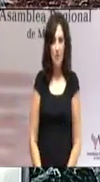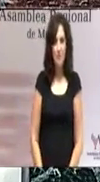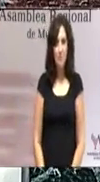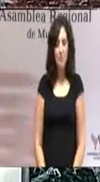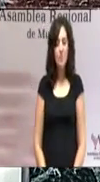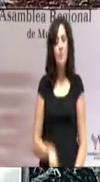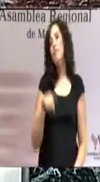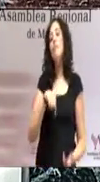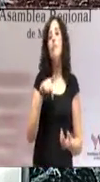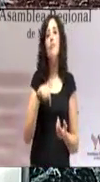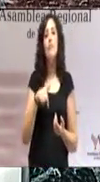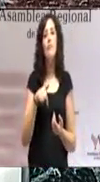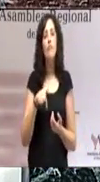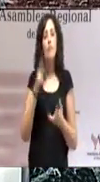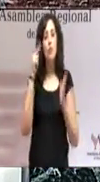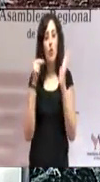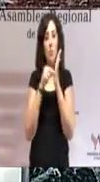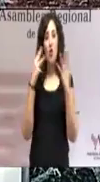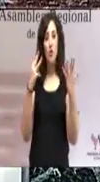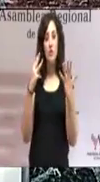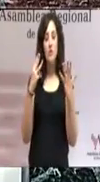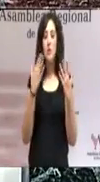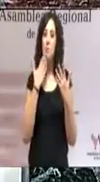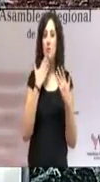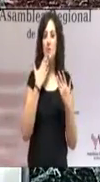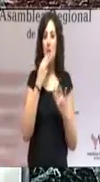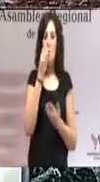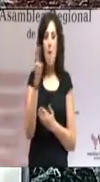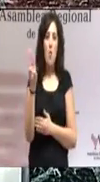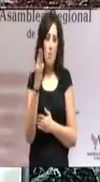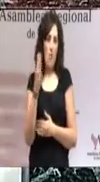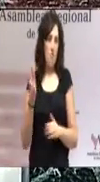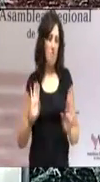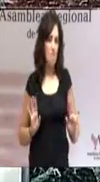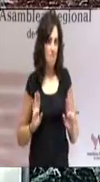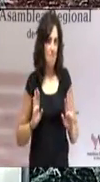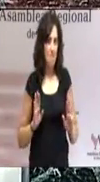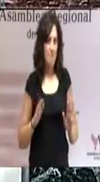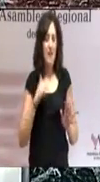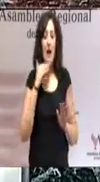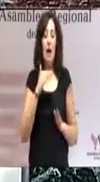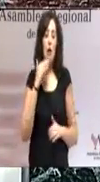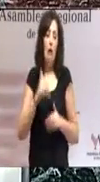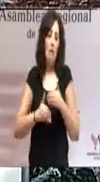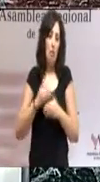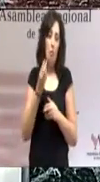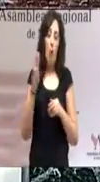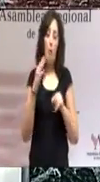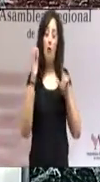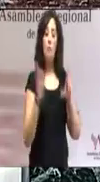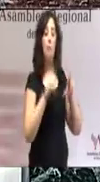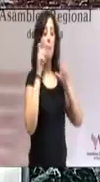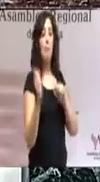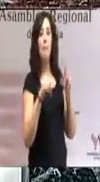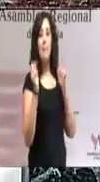que nos encontramos en 2008 fue un PowerPoint. Un PowerPoint. Algo se ha avanzado, créame, algo se ha avanzado.